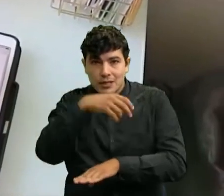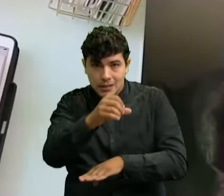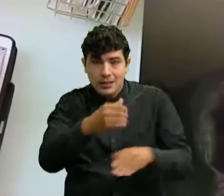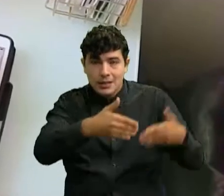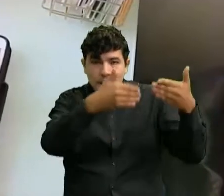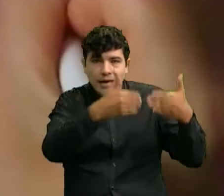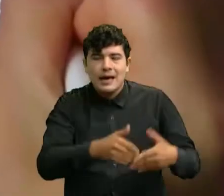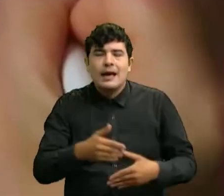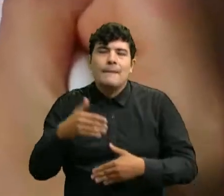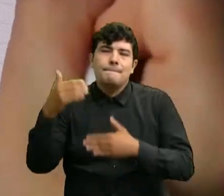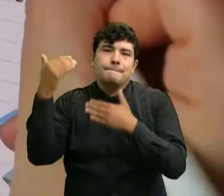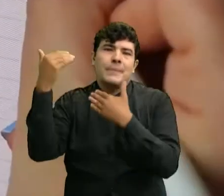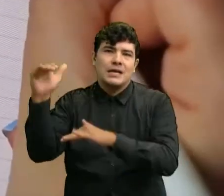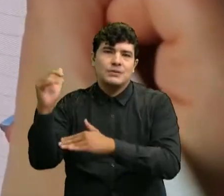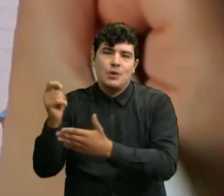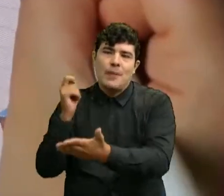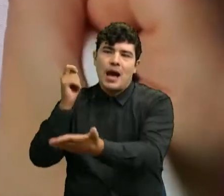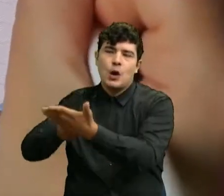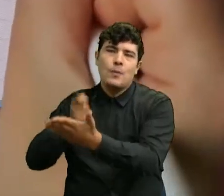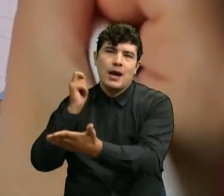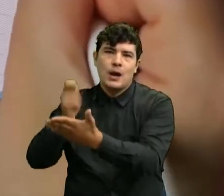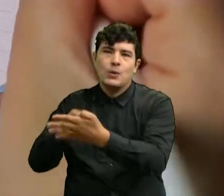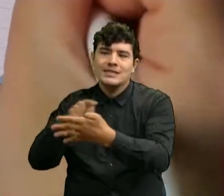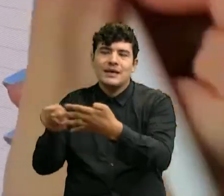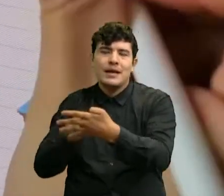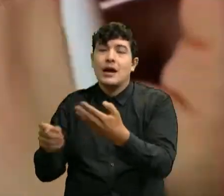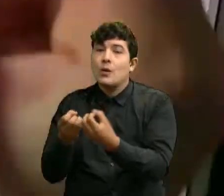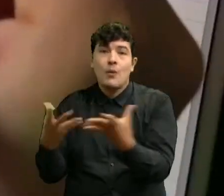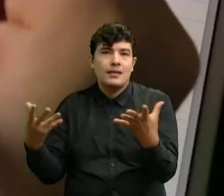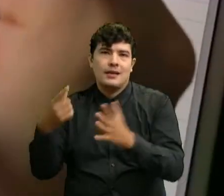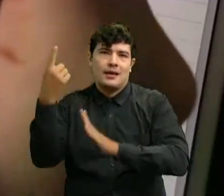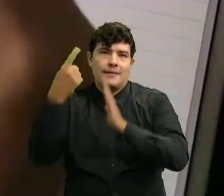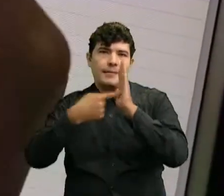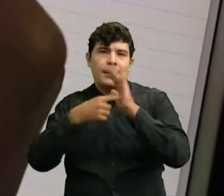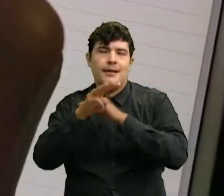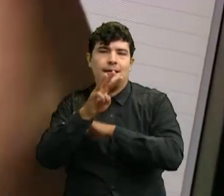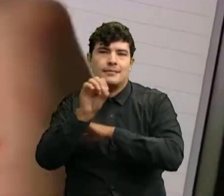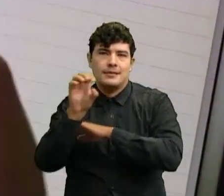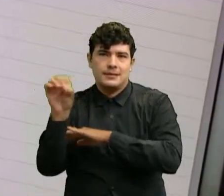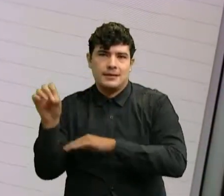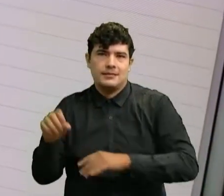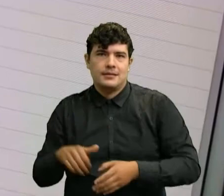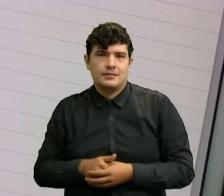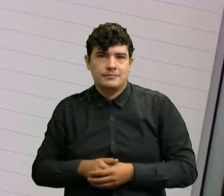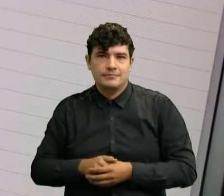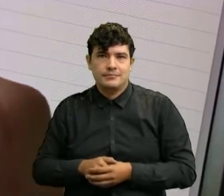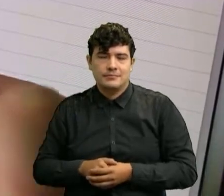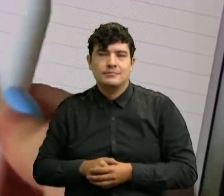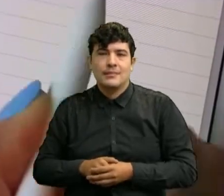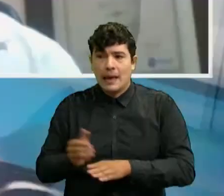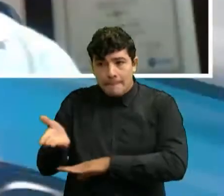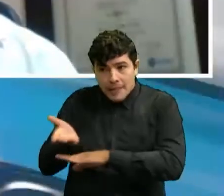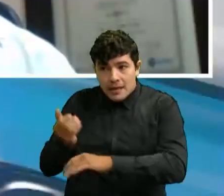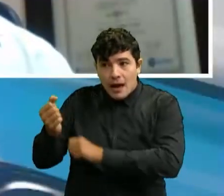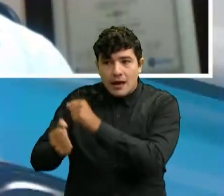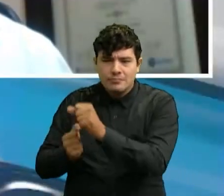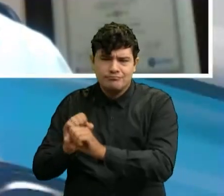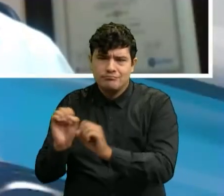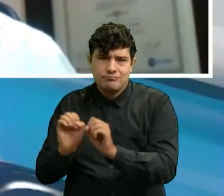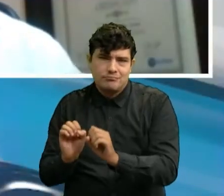1.300. Pero recuerden, hay que cumplir con las semanas mínimas, queda relevado el afiliado es del requisito de